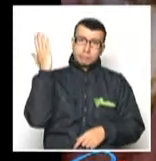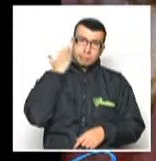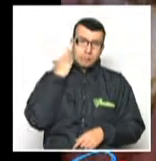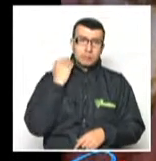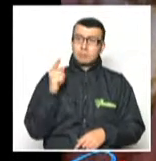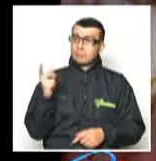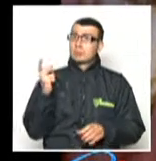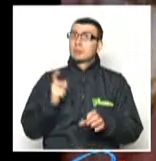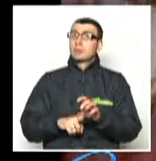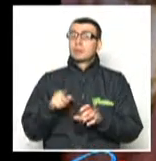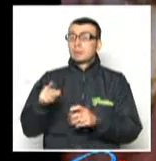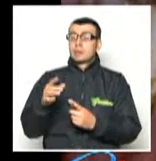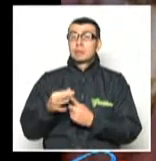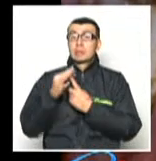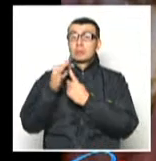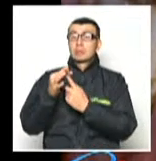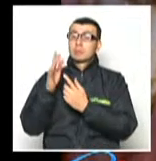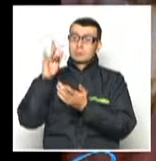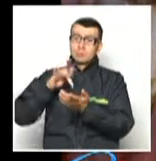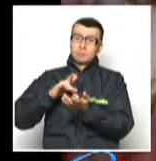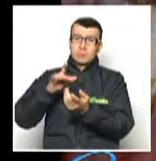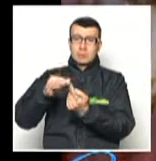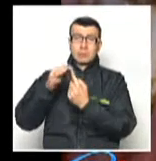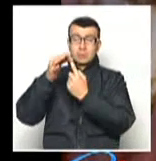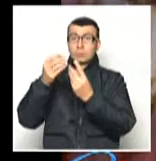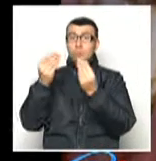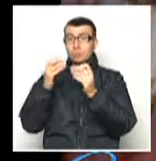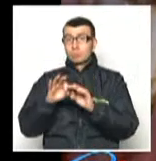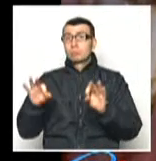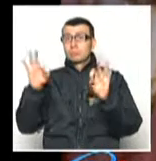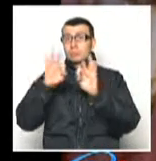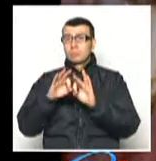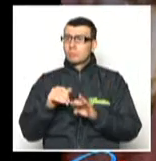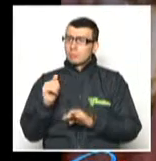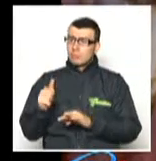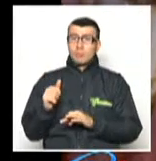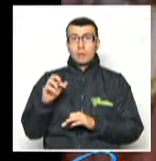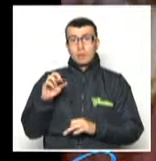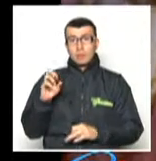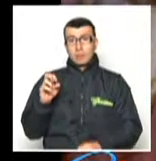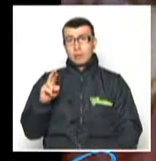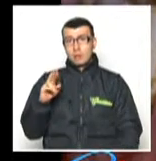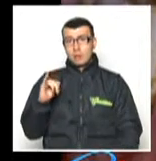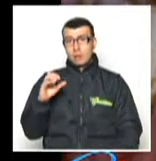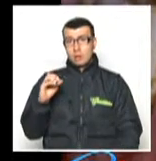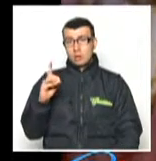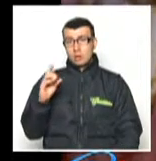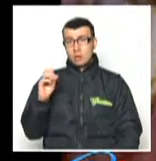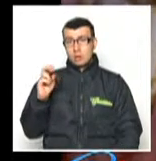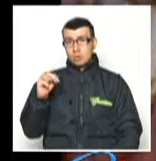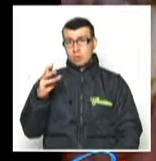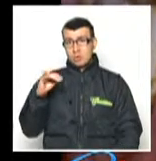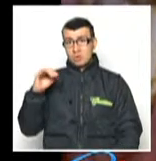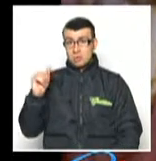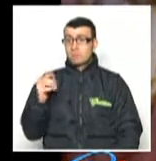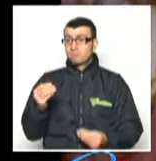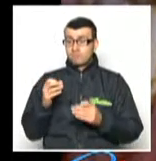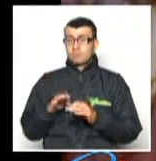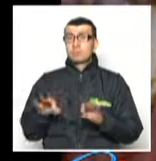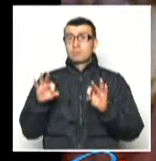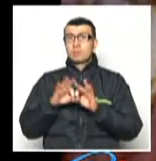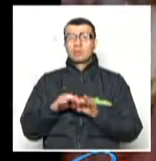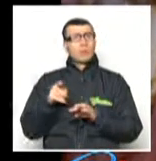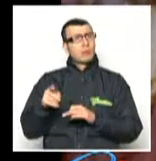la consulta con el especialista es súper importante. El especialista, especialmente en periodoncia, es muy importante cuando tenemos esto. ¿Qué pasa con las personas que